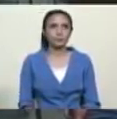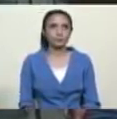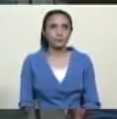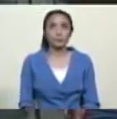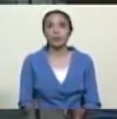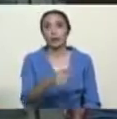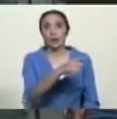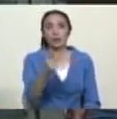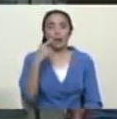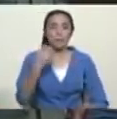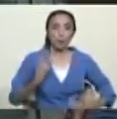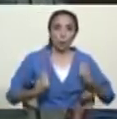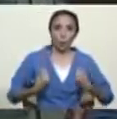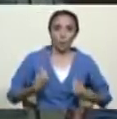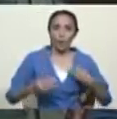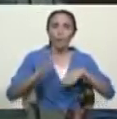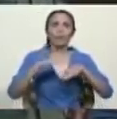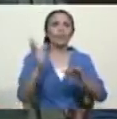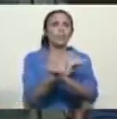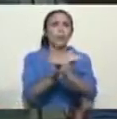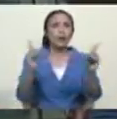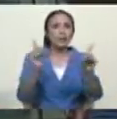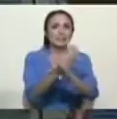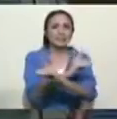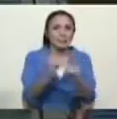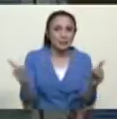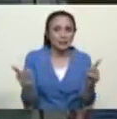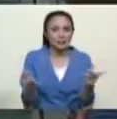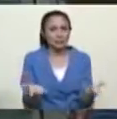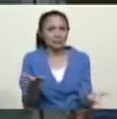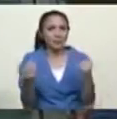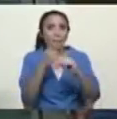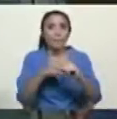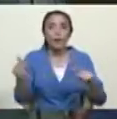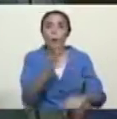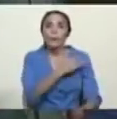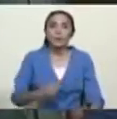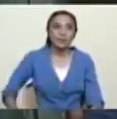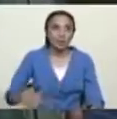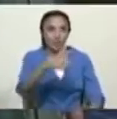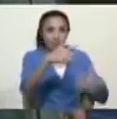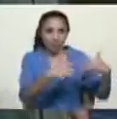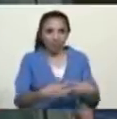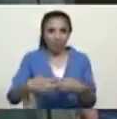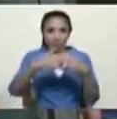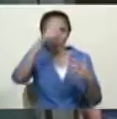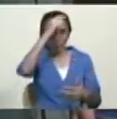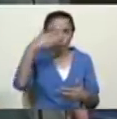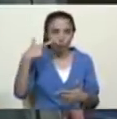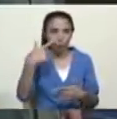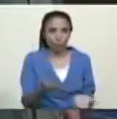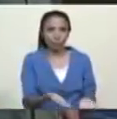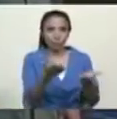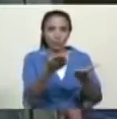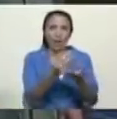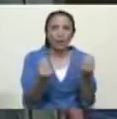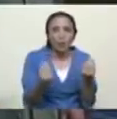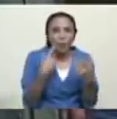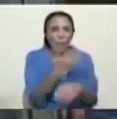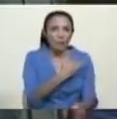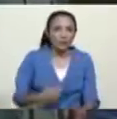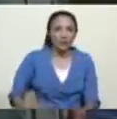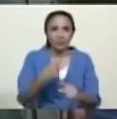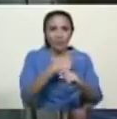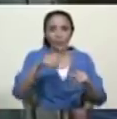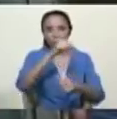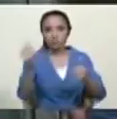Están preocupados por la democracia. Y el presidente en Estados Unidos es presidente, pero el que llegó